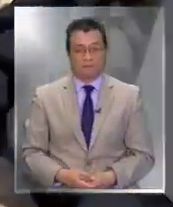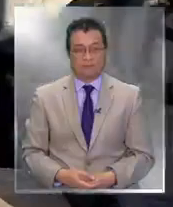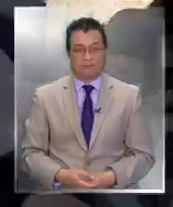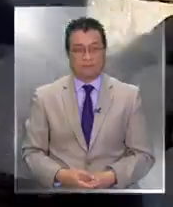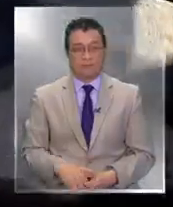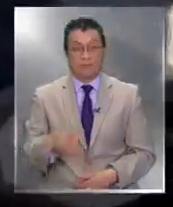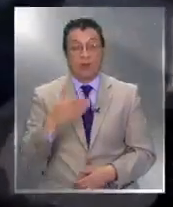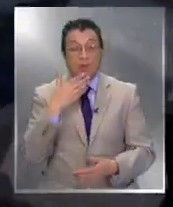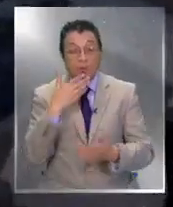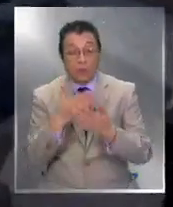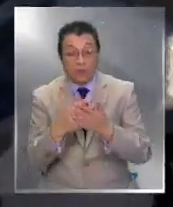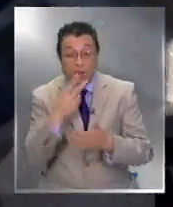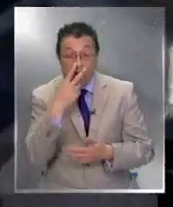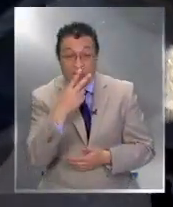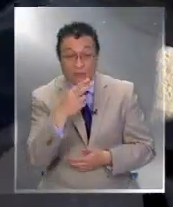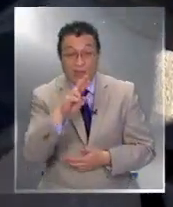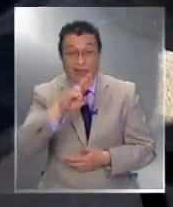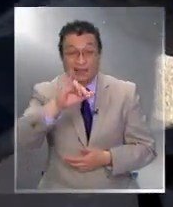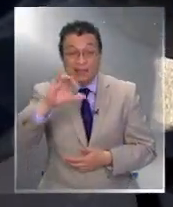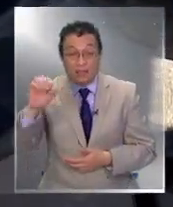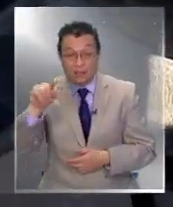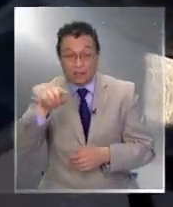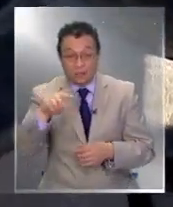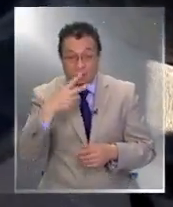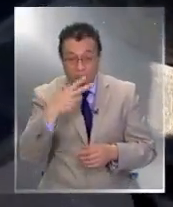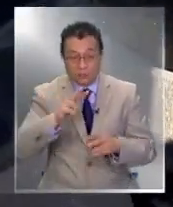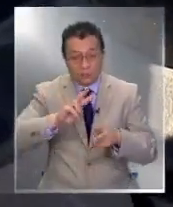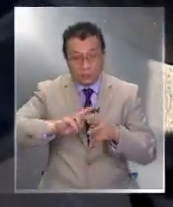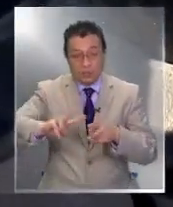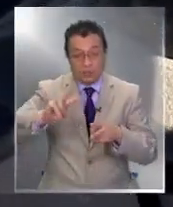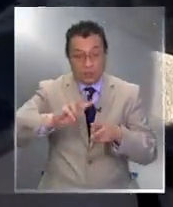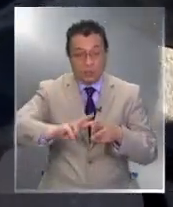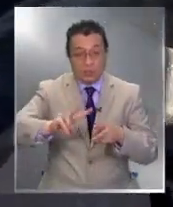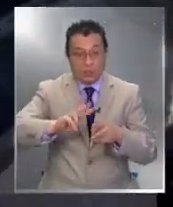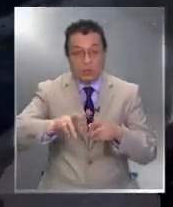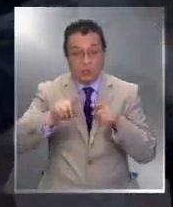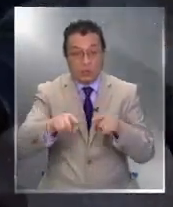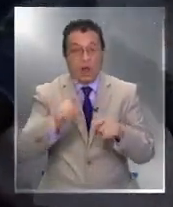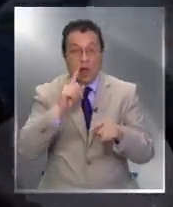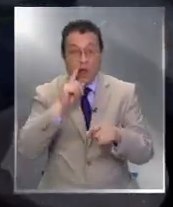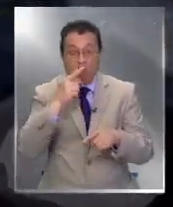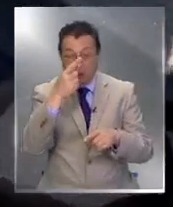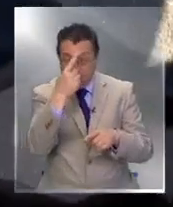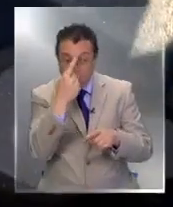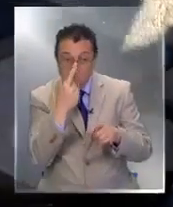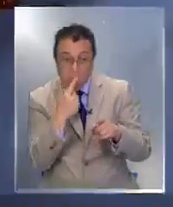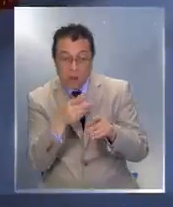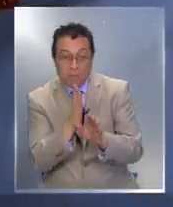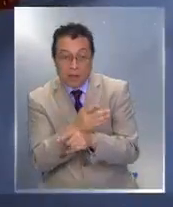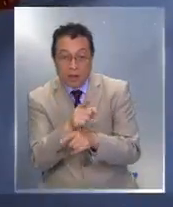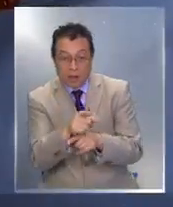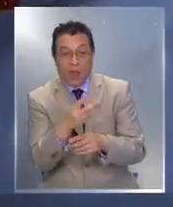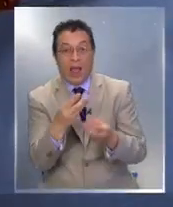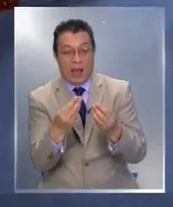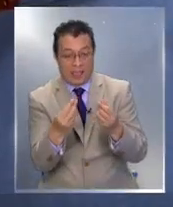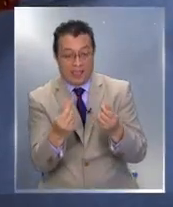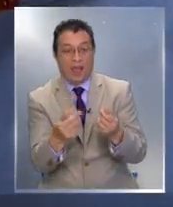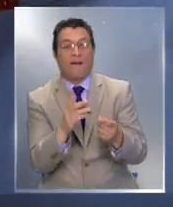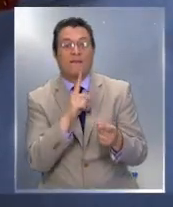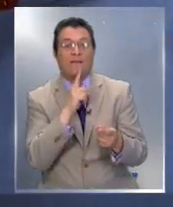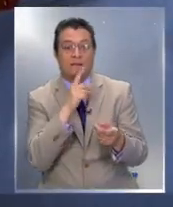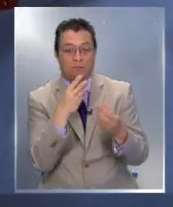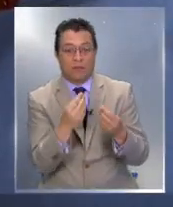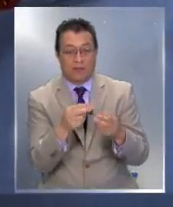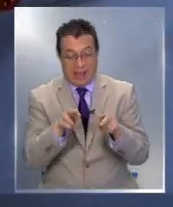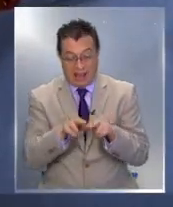Cuando vemos que el río está mostrando cierta recuperación en términos de la presencia de estas especies, que son indicadoras de calidad del agua, nos dice que